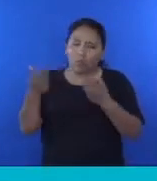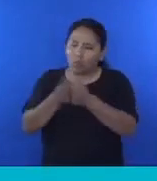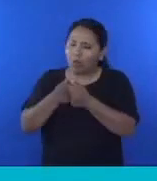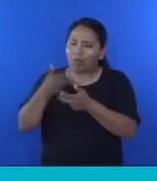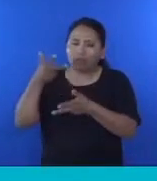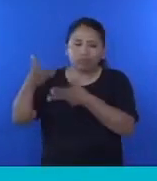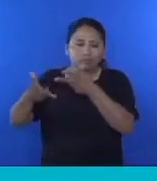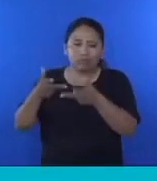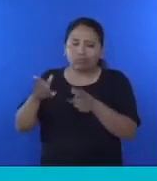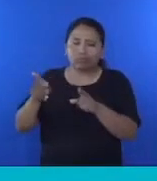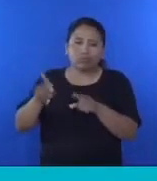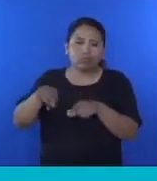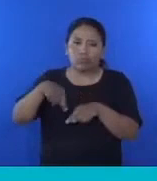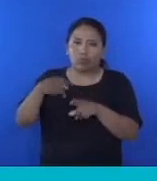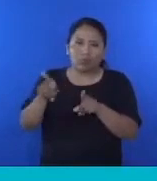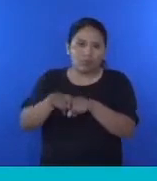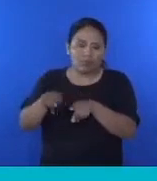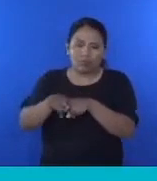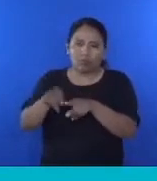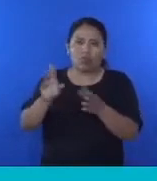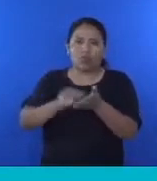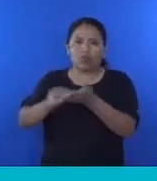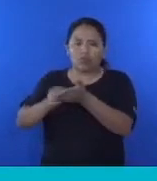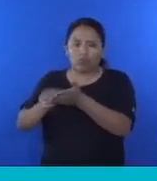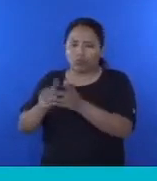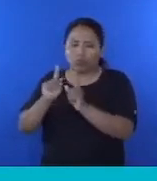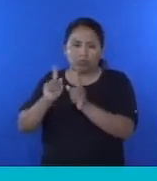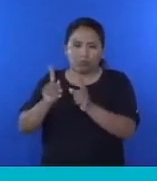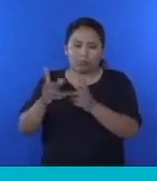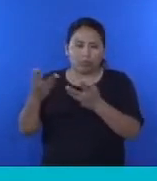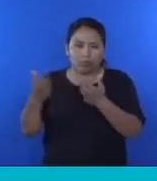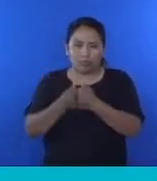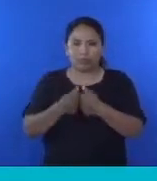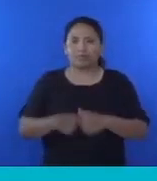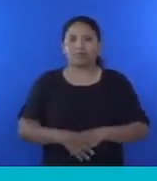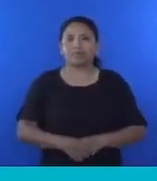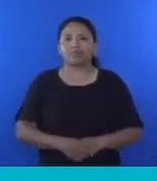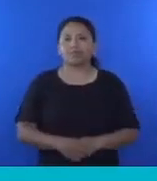vertidos, tanto por él como por otros diputados en el mismo sentido.